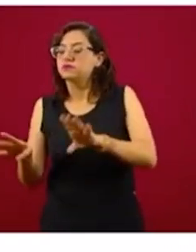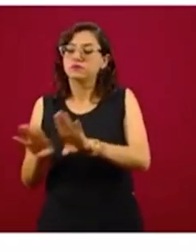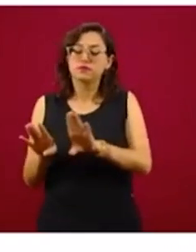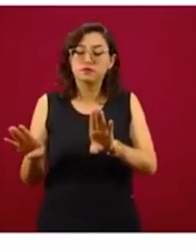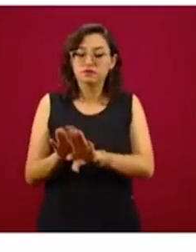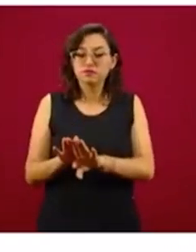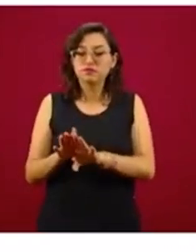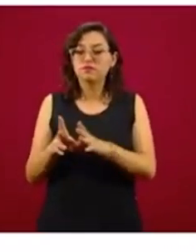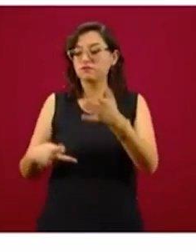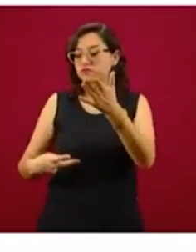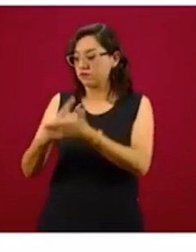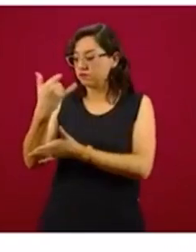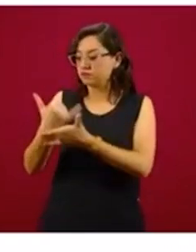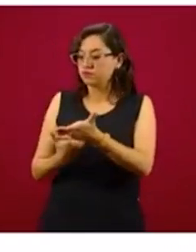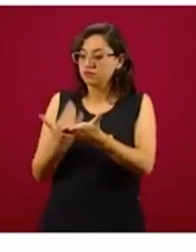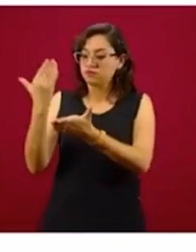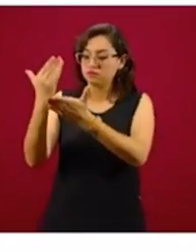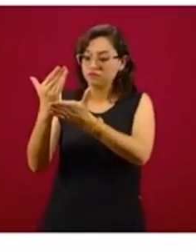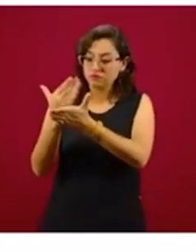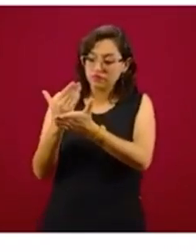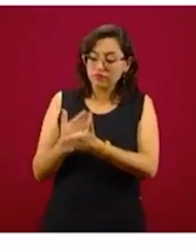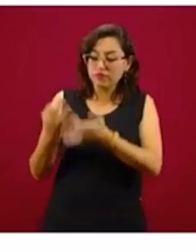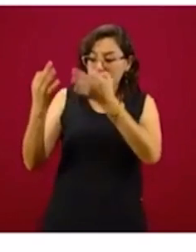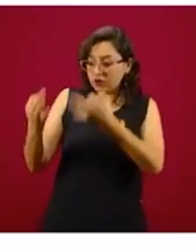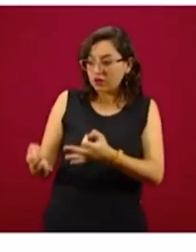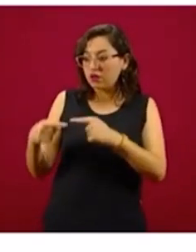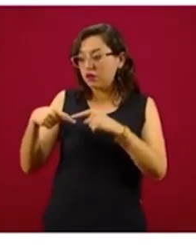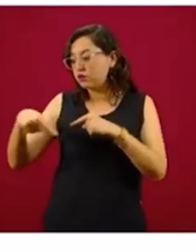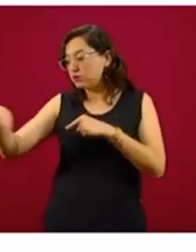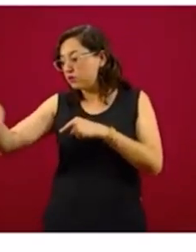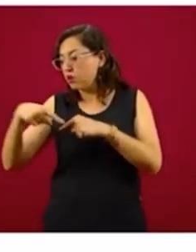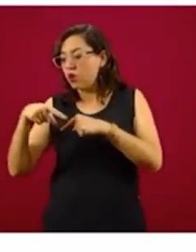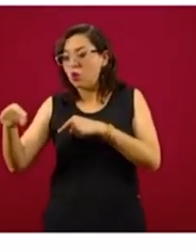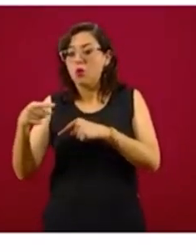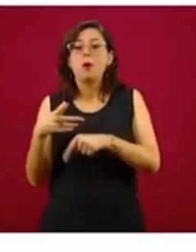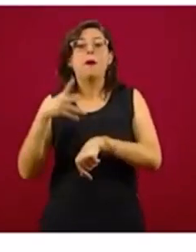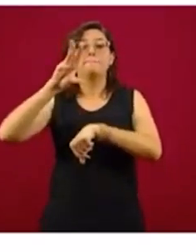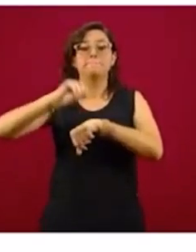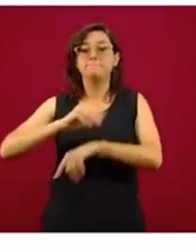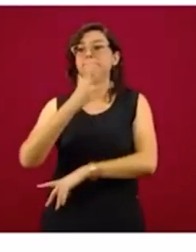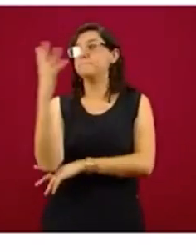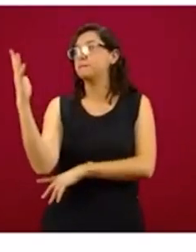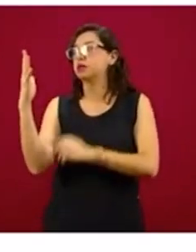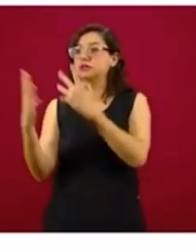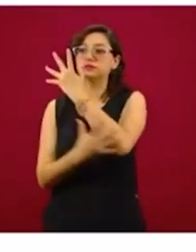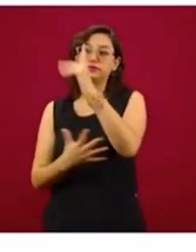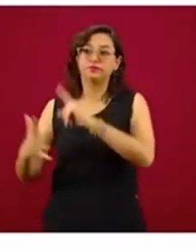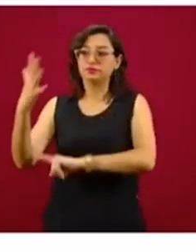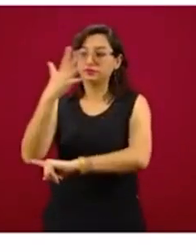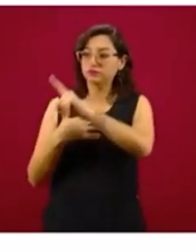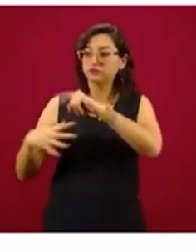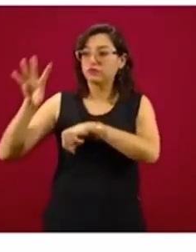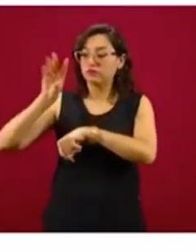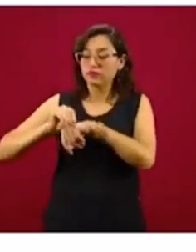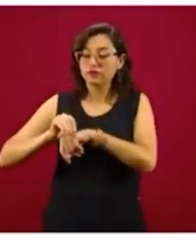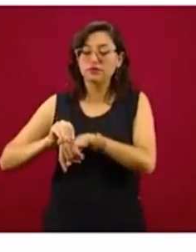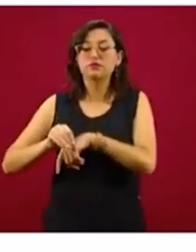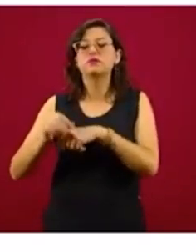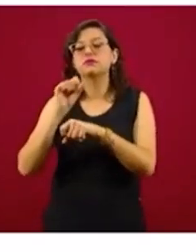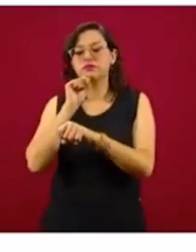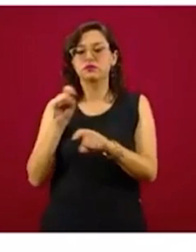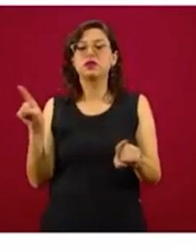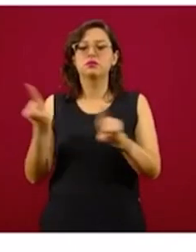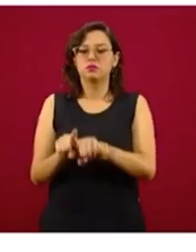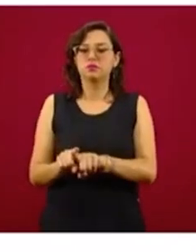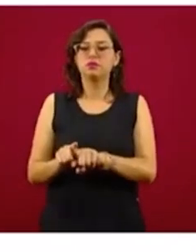ejecutivo terminado cuando es un camino nuevo, tener los permisos ambientales que se requieren y, por